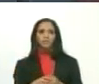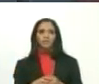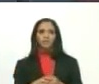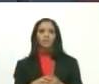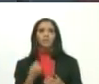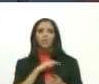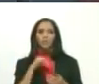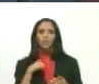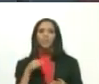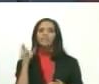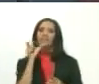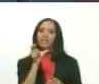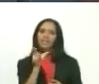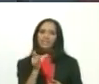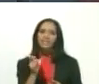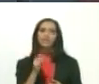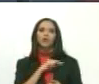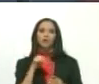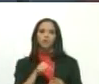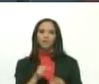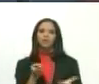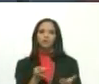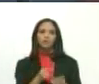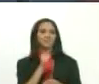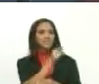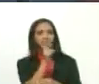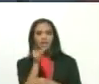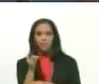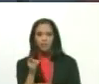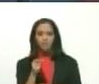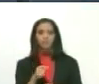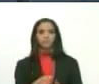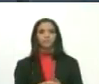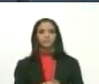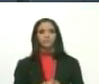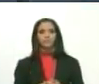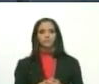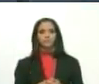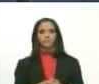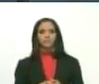con nuestras críticas, con nuestros señalamientos.